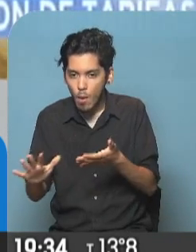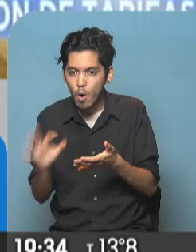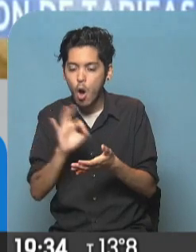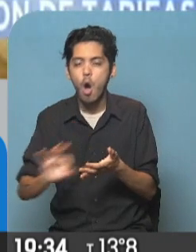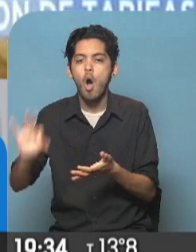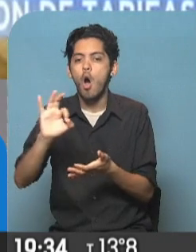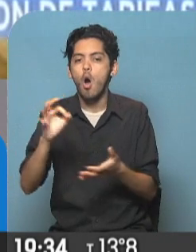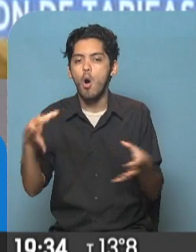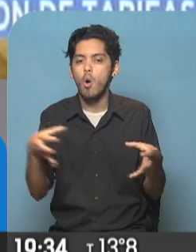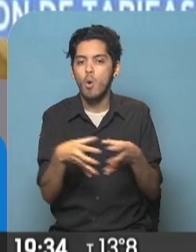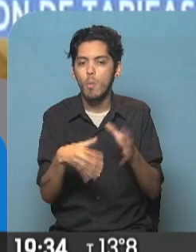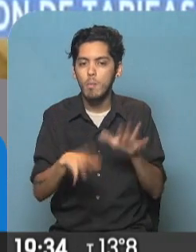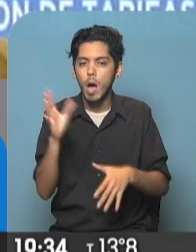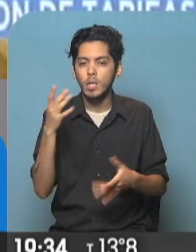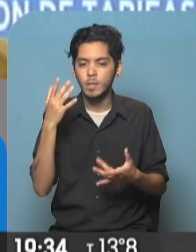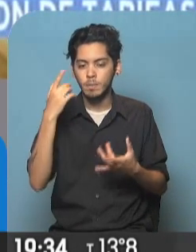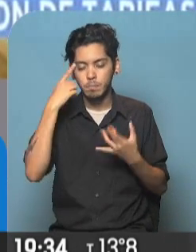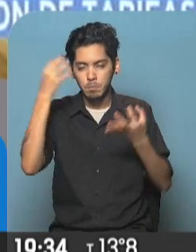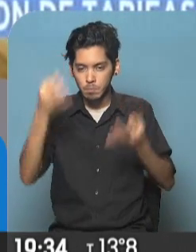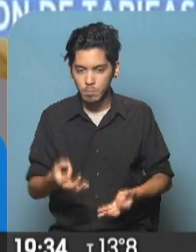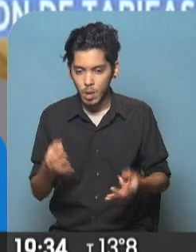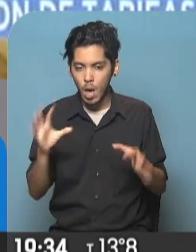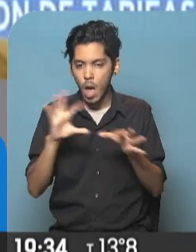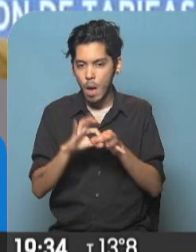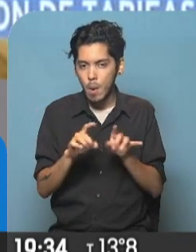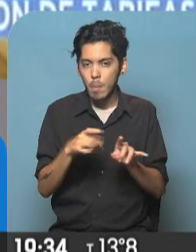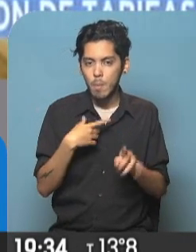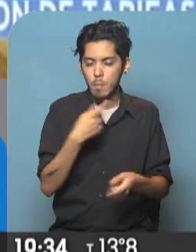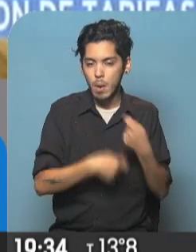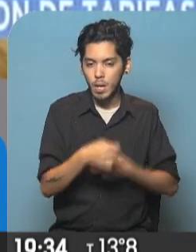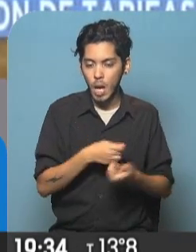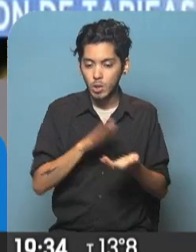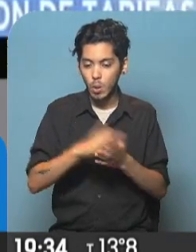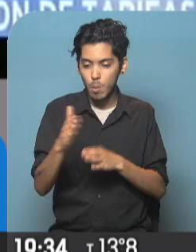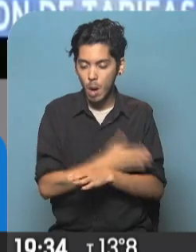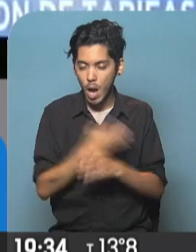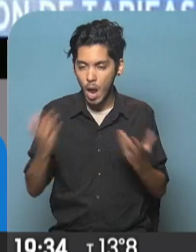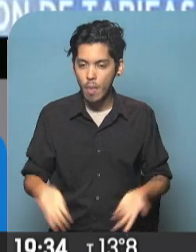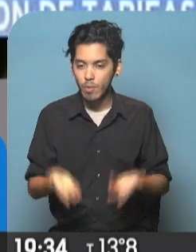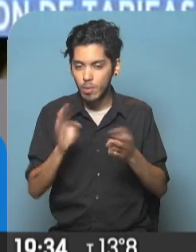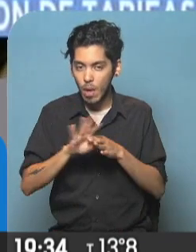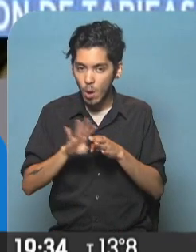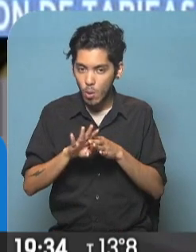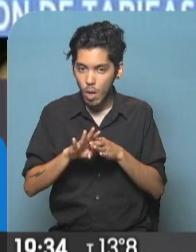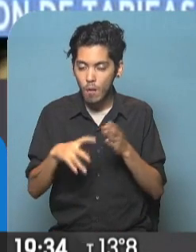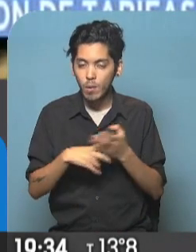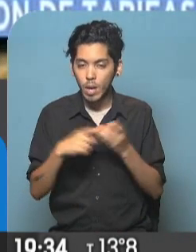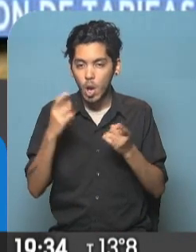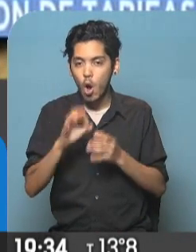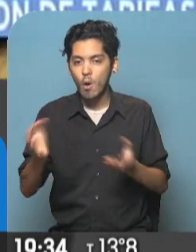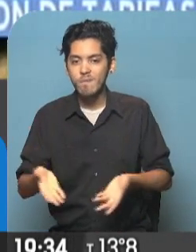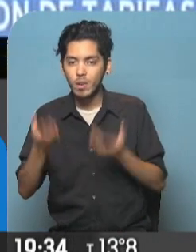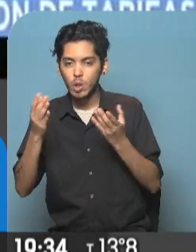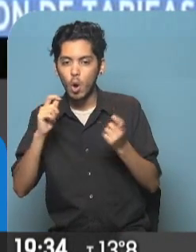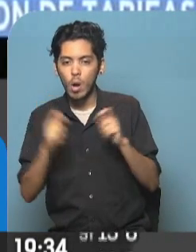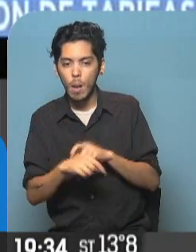posición más ortodoxa que sea amigable con las políticas del mercado de bajar el déficit fiscal y la inflación o puede haber un